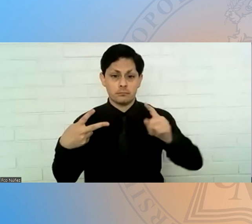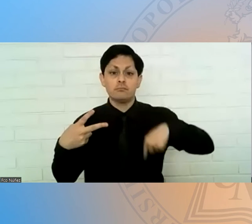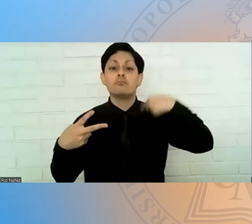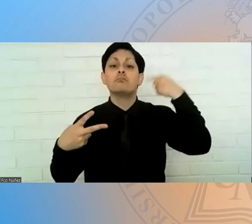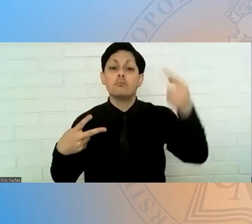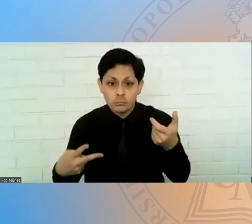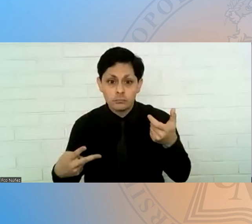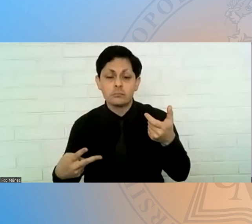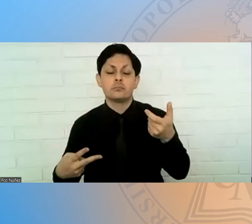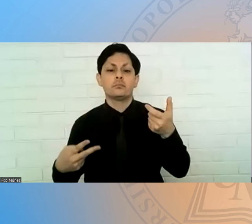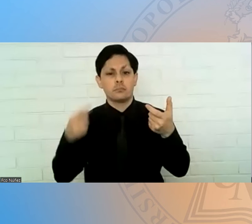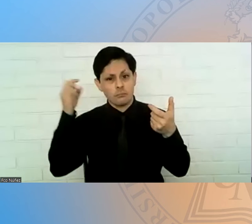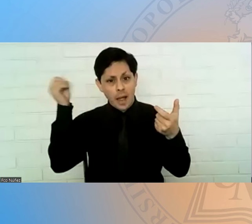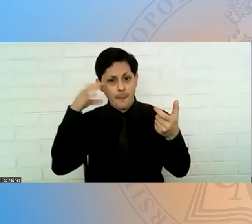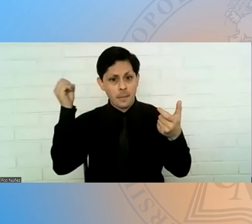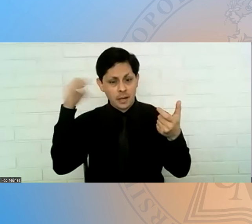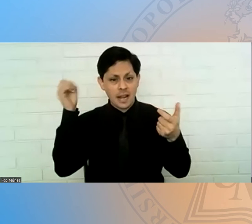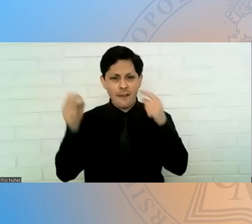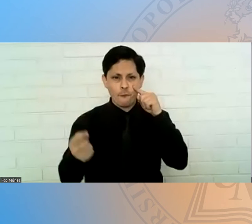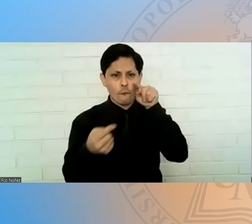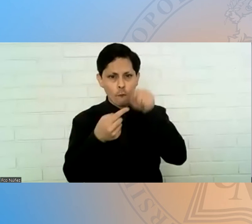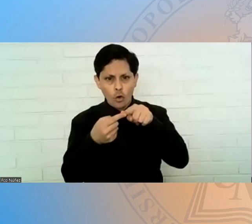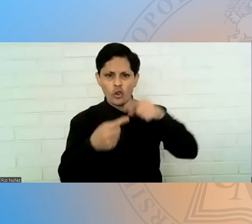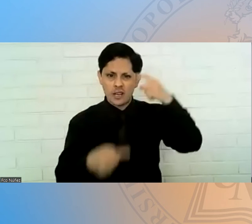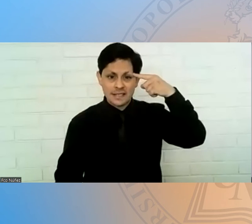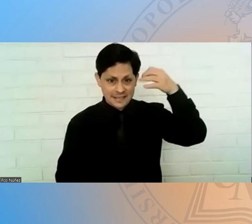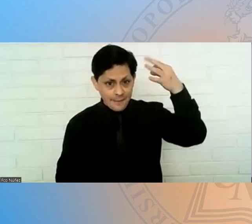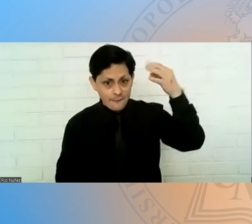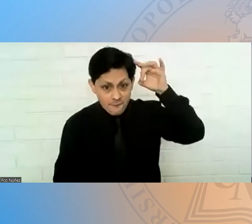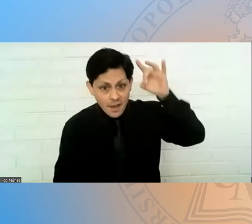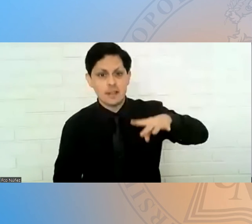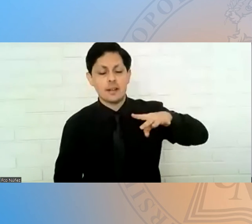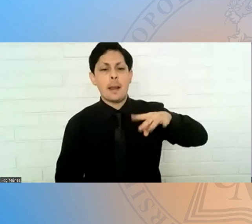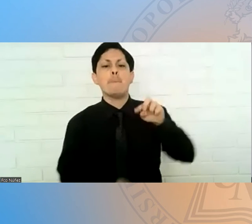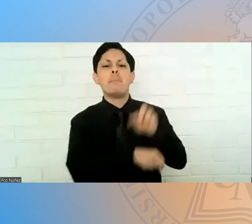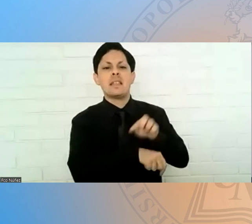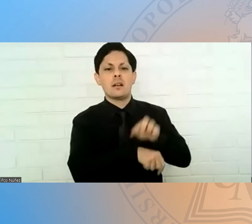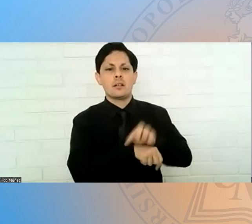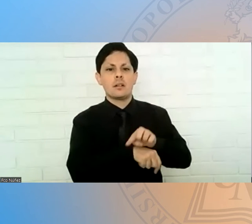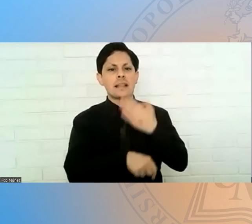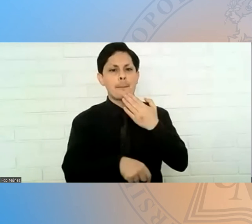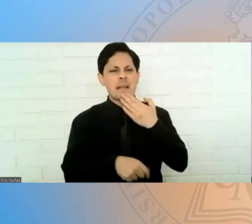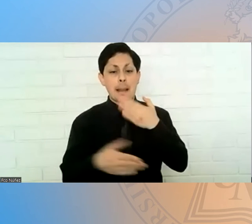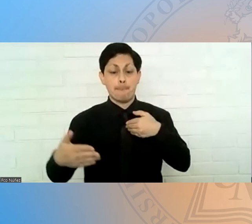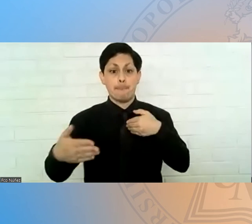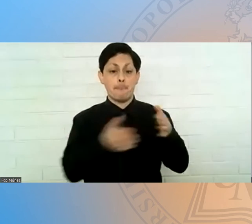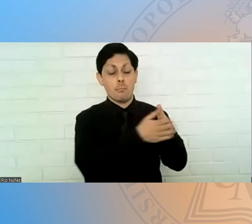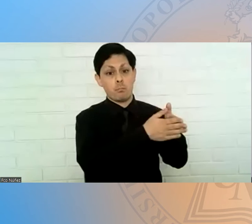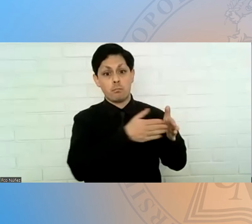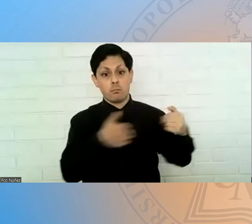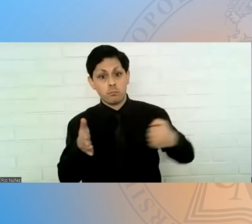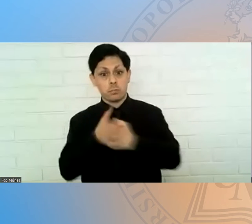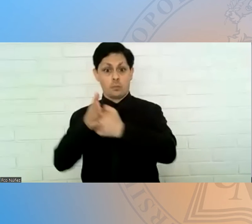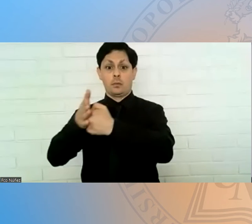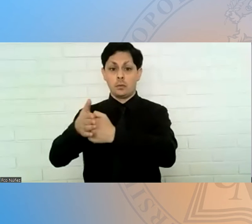del aprendizaje en el foco del saber pedagógico. También el impacto en el aula de